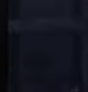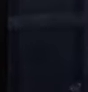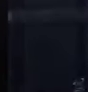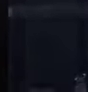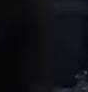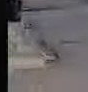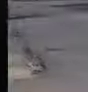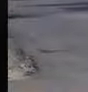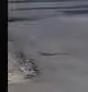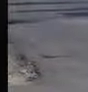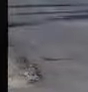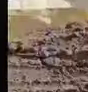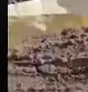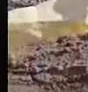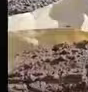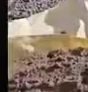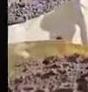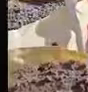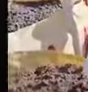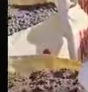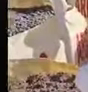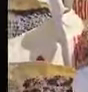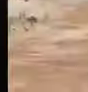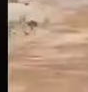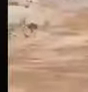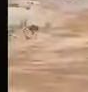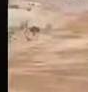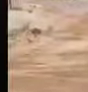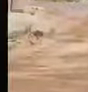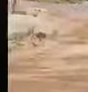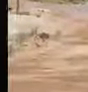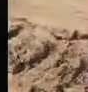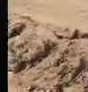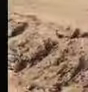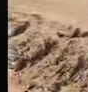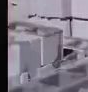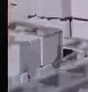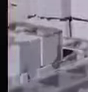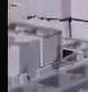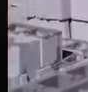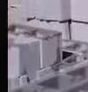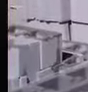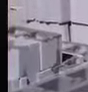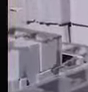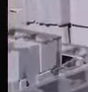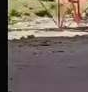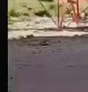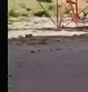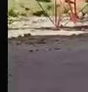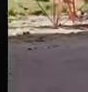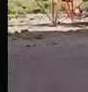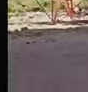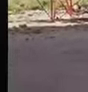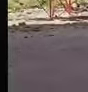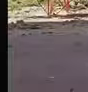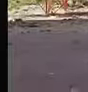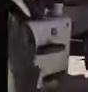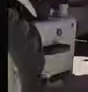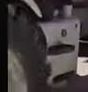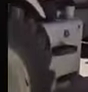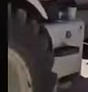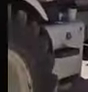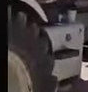Comenzamos esta gestión de gobierno en Plaza Huíncul con el claro objetivo de poner a la municipalidad en marcha, gestionando obras y